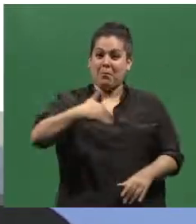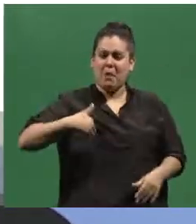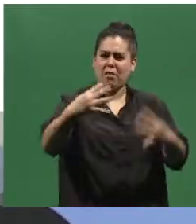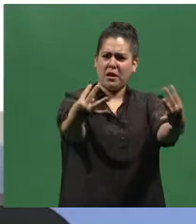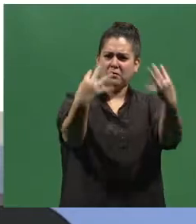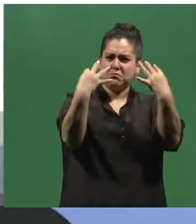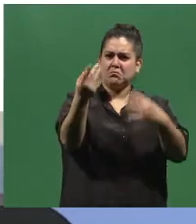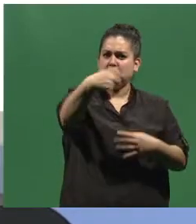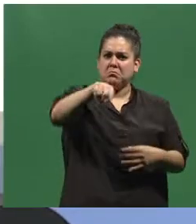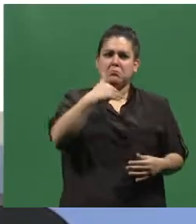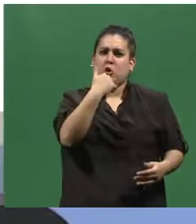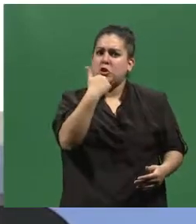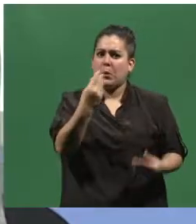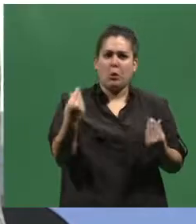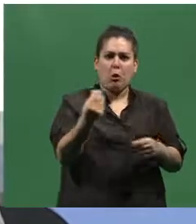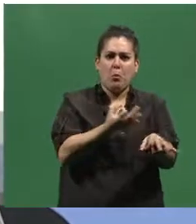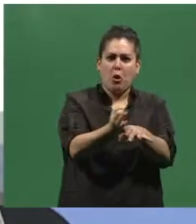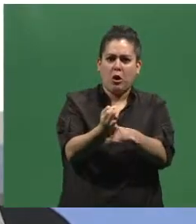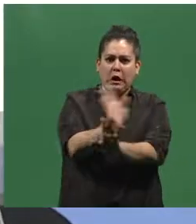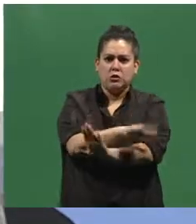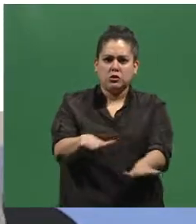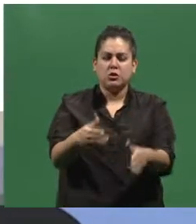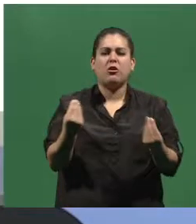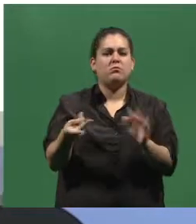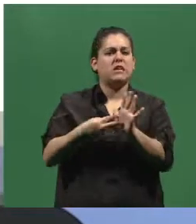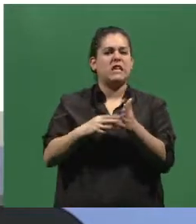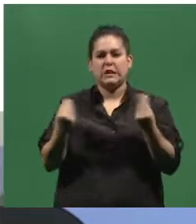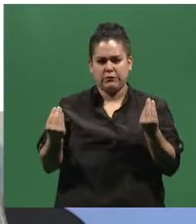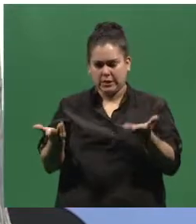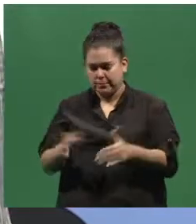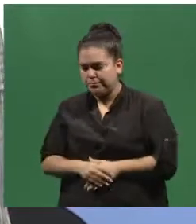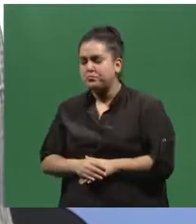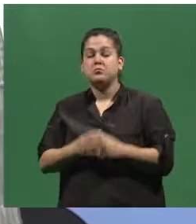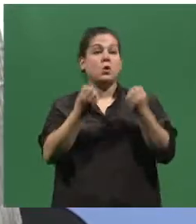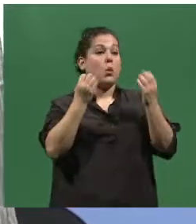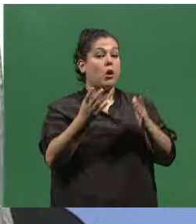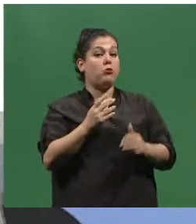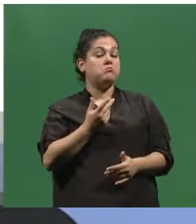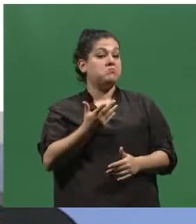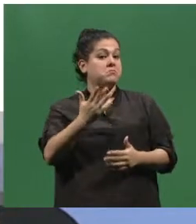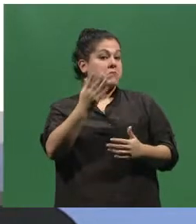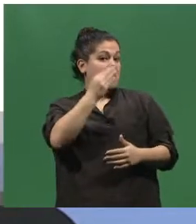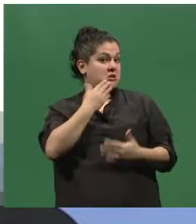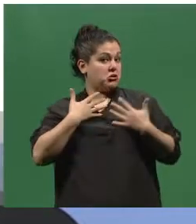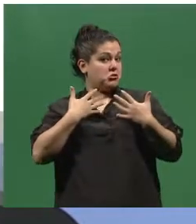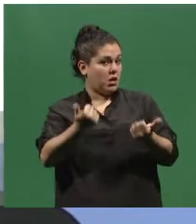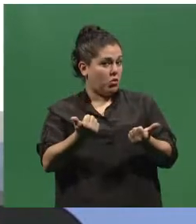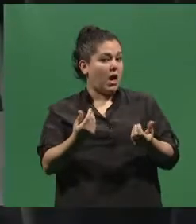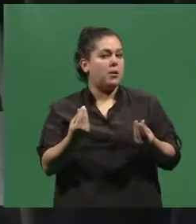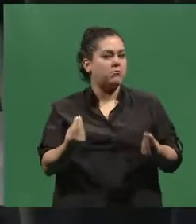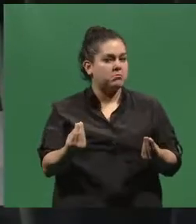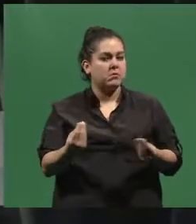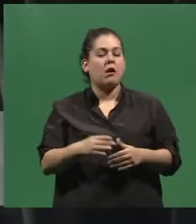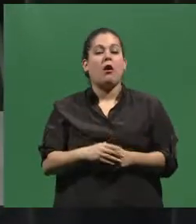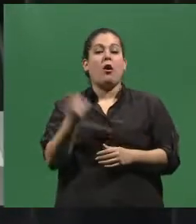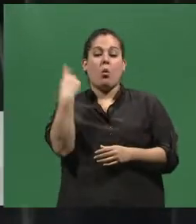sabe, bueno, cómo tratar a los chicos, cómo enseñarles, ¿qué significa esto? Bueno, una alimentación saludable sería, digamos, técnicamente aquella